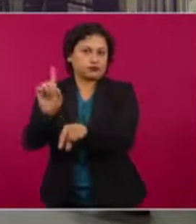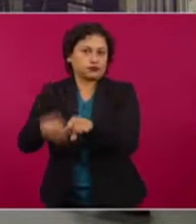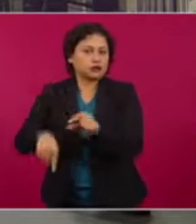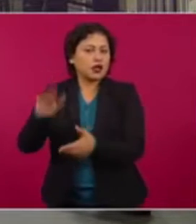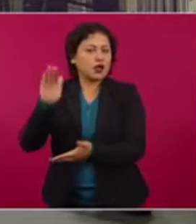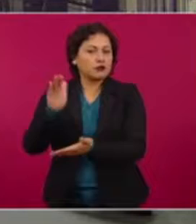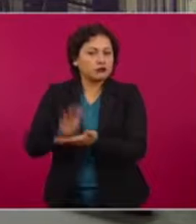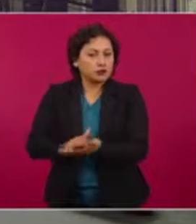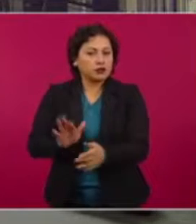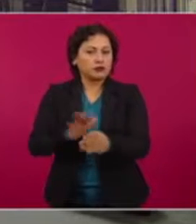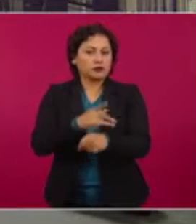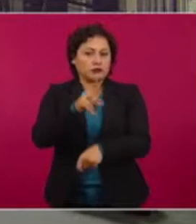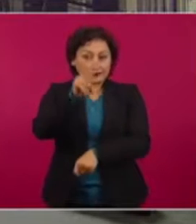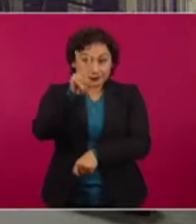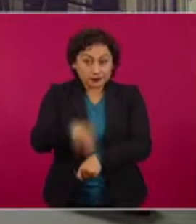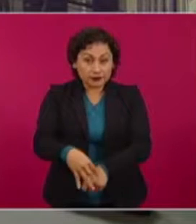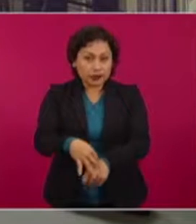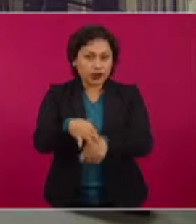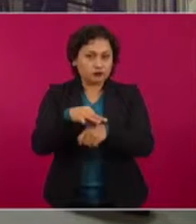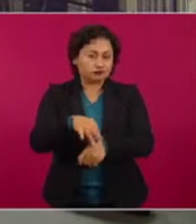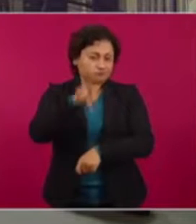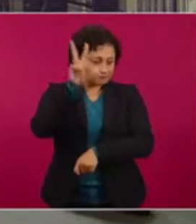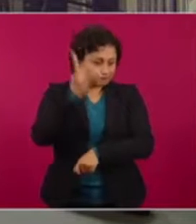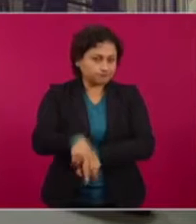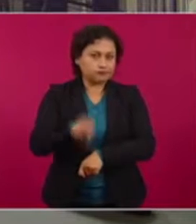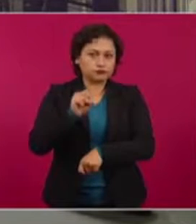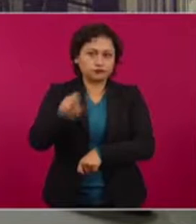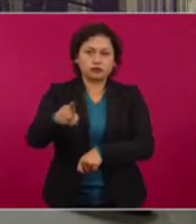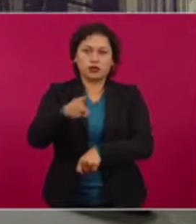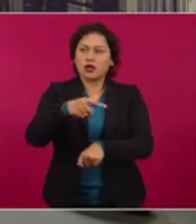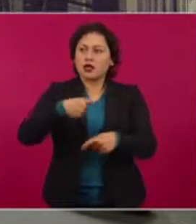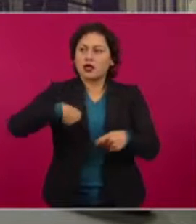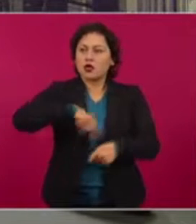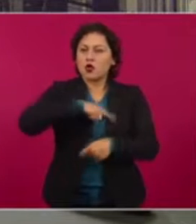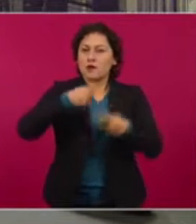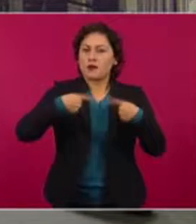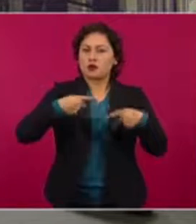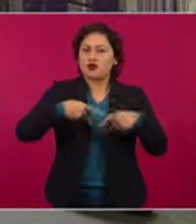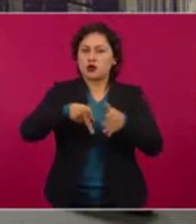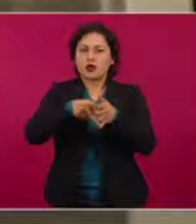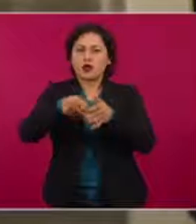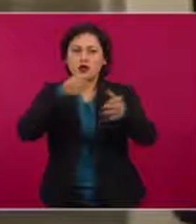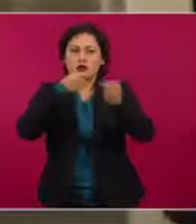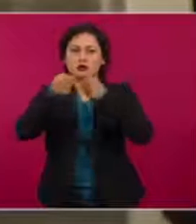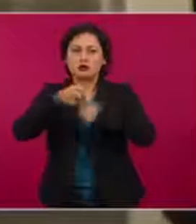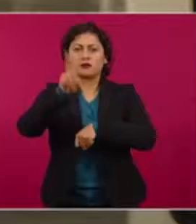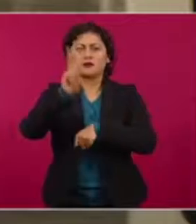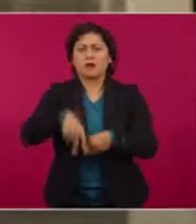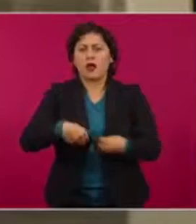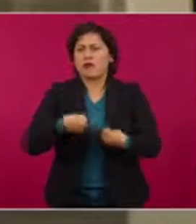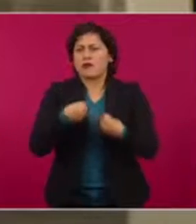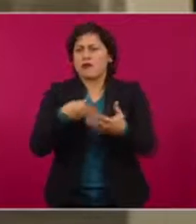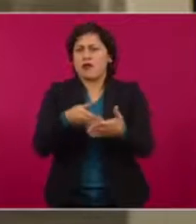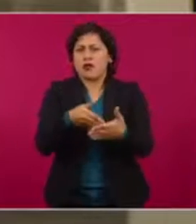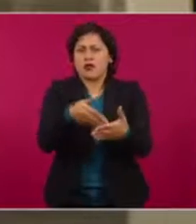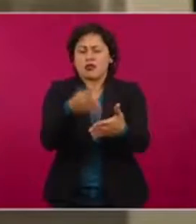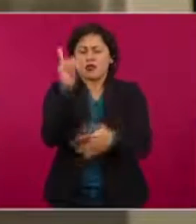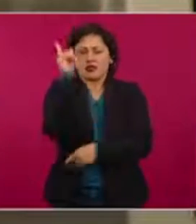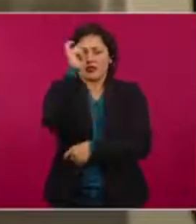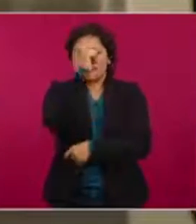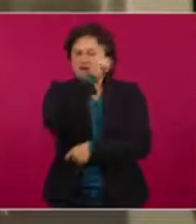o sea, sí es real que los compañeros, o sea, que muchos compañeros pasan temas muy precarios sobre